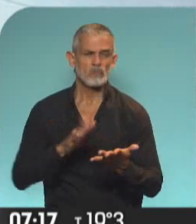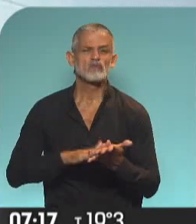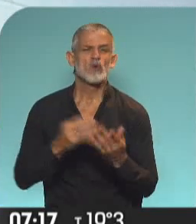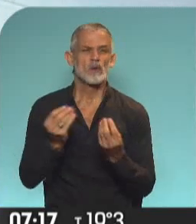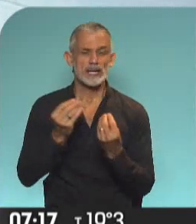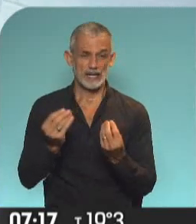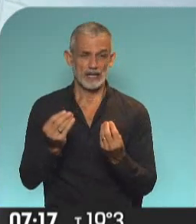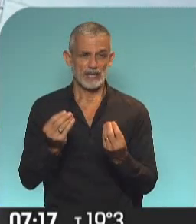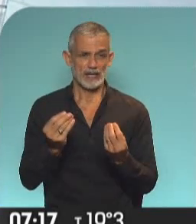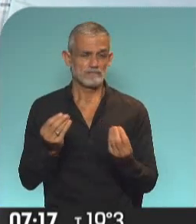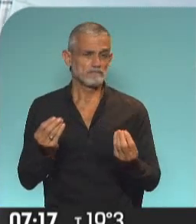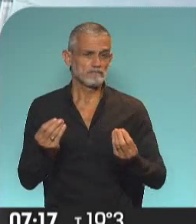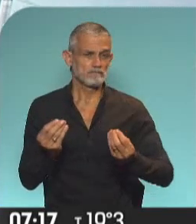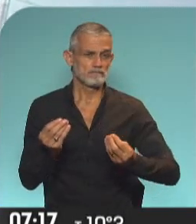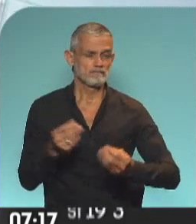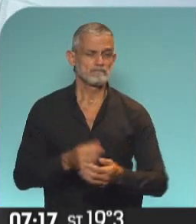sobre